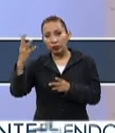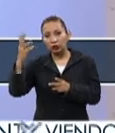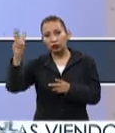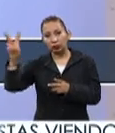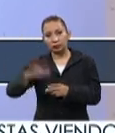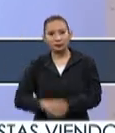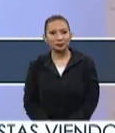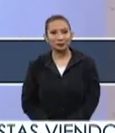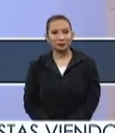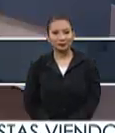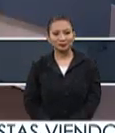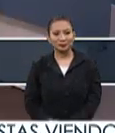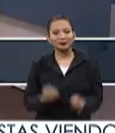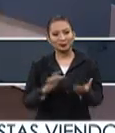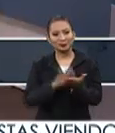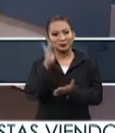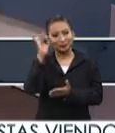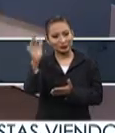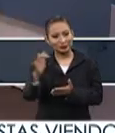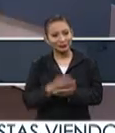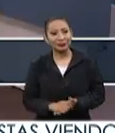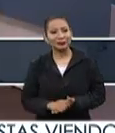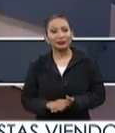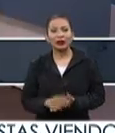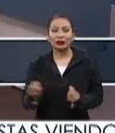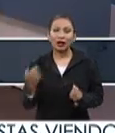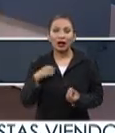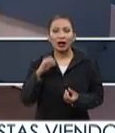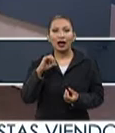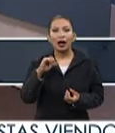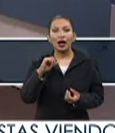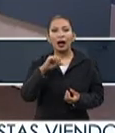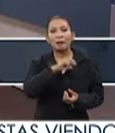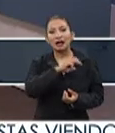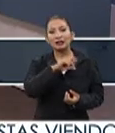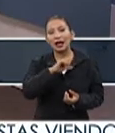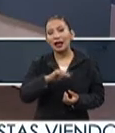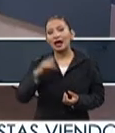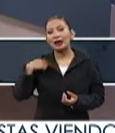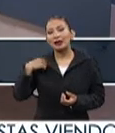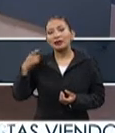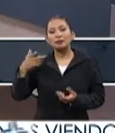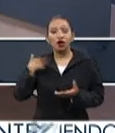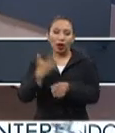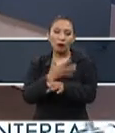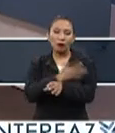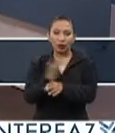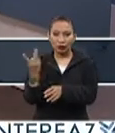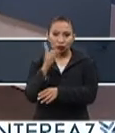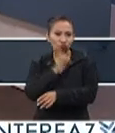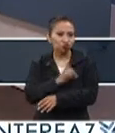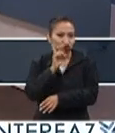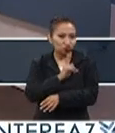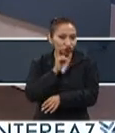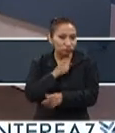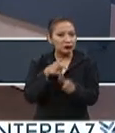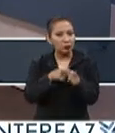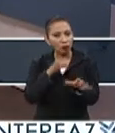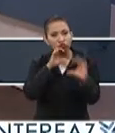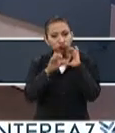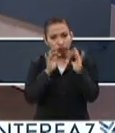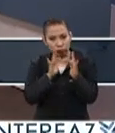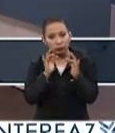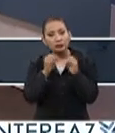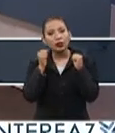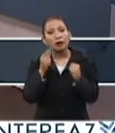990-0242. Perfecto, pues muchísimas gracias Luis Alejandra Gándara y Ana Marcela Gándara por haber estado con nosotros. Mantendremos la